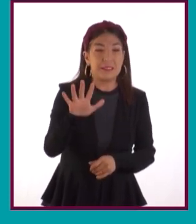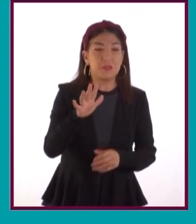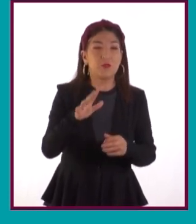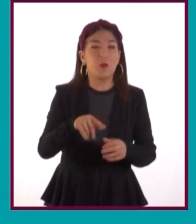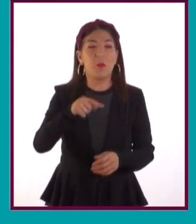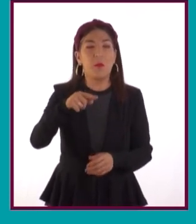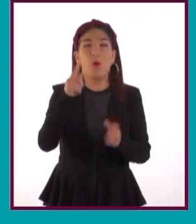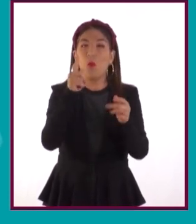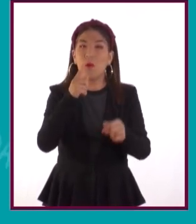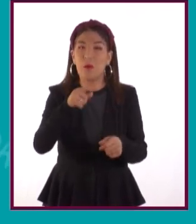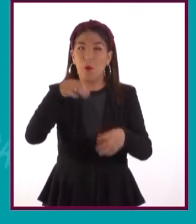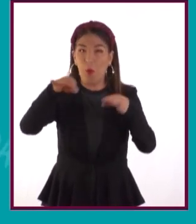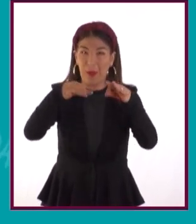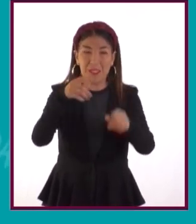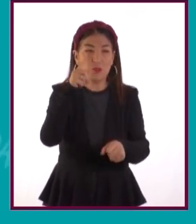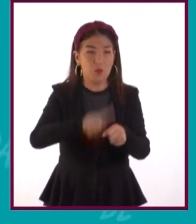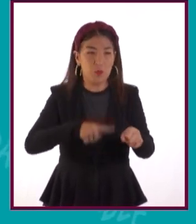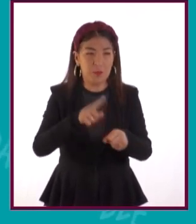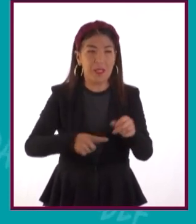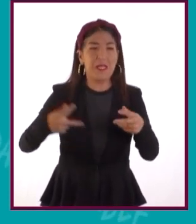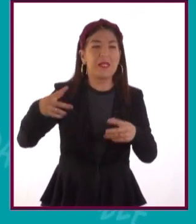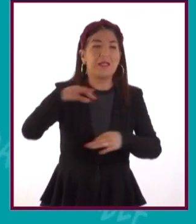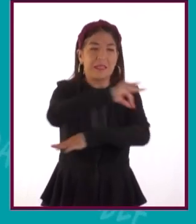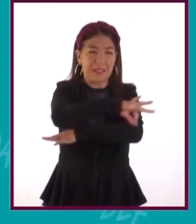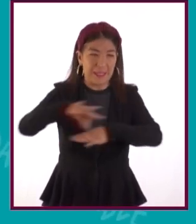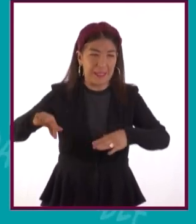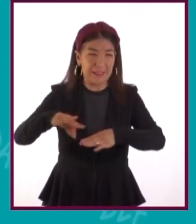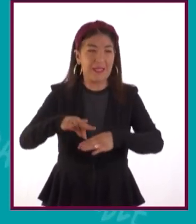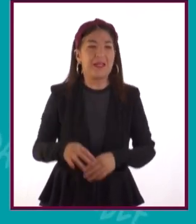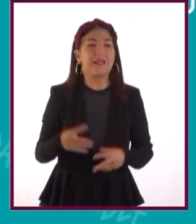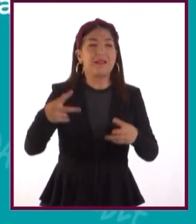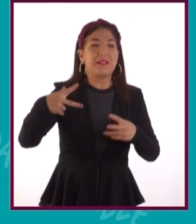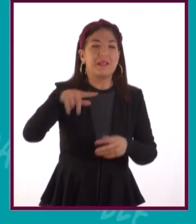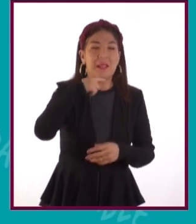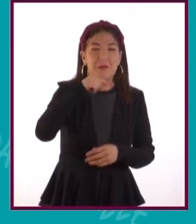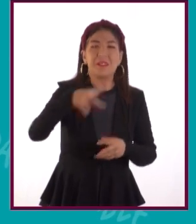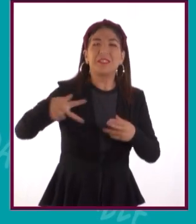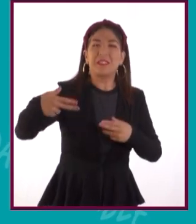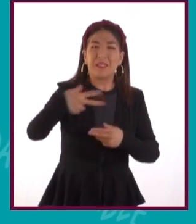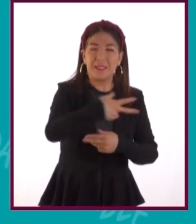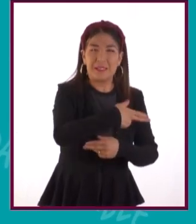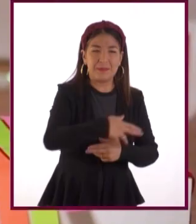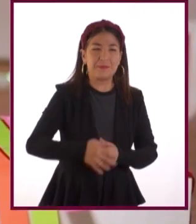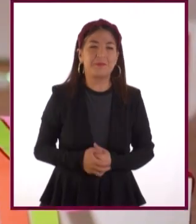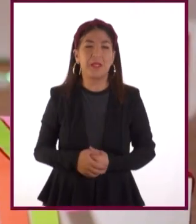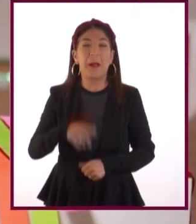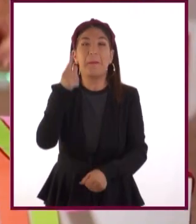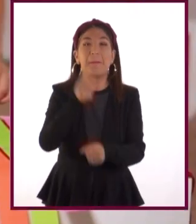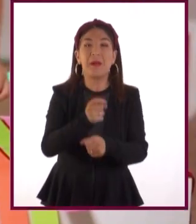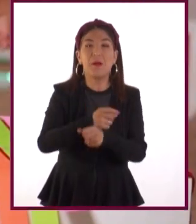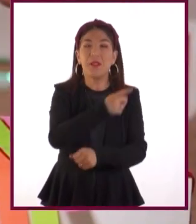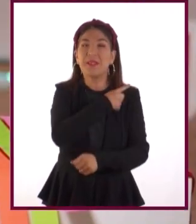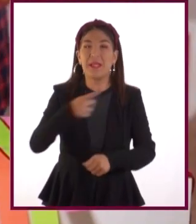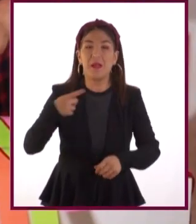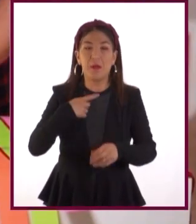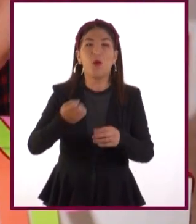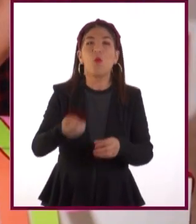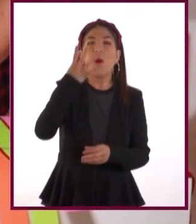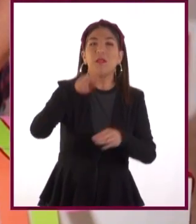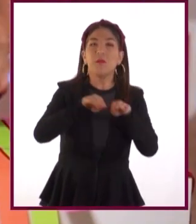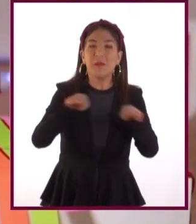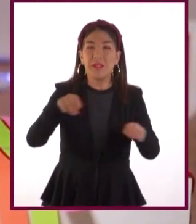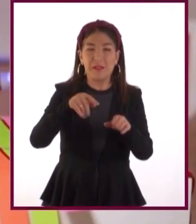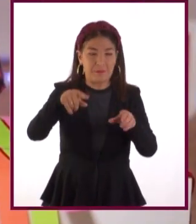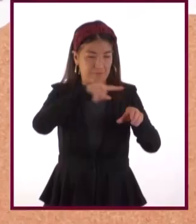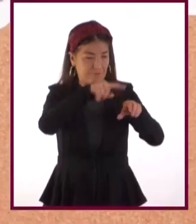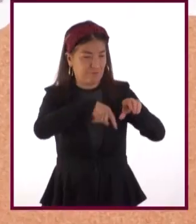una regla, un lápiz o una pluma, tijeras y un cuaderno. Lo primero que haremos será medir el diámetro de la